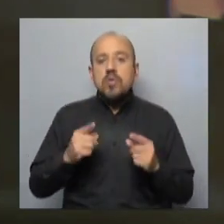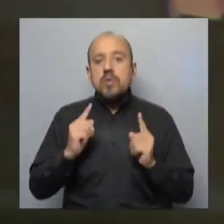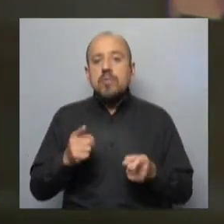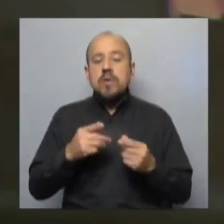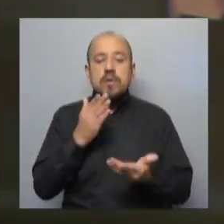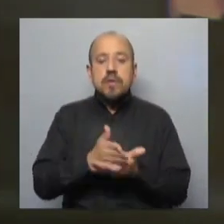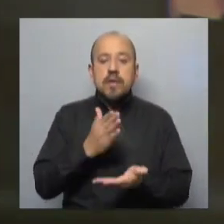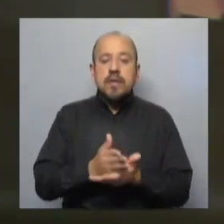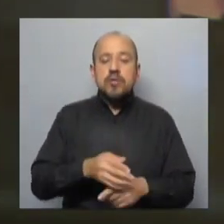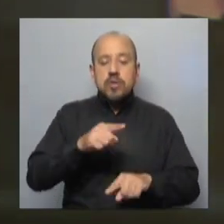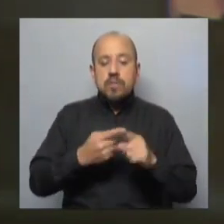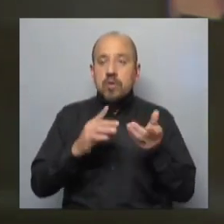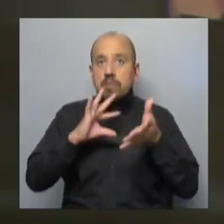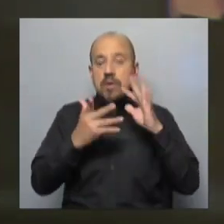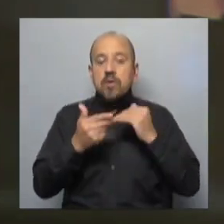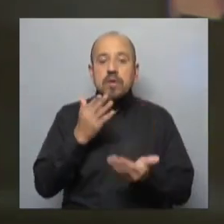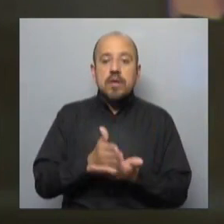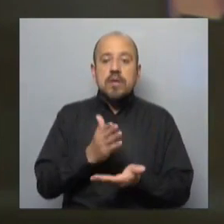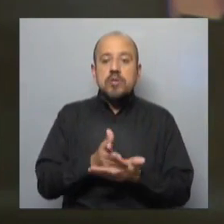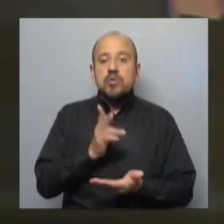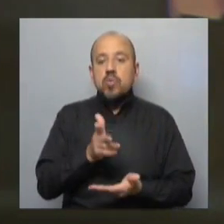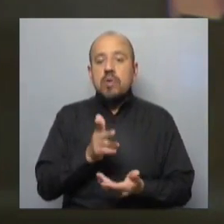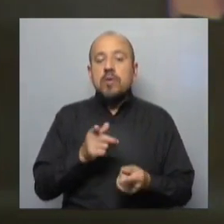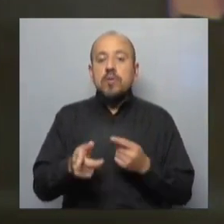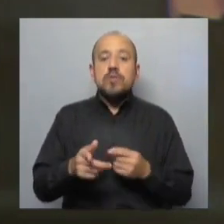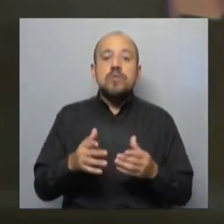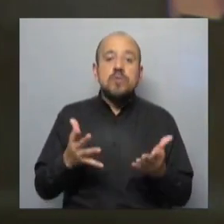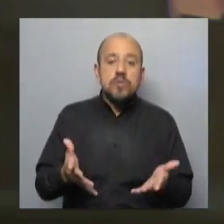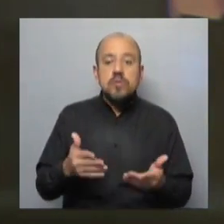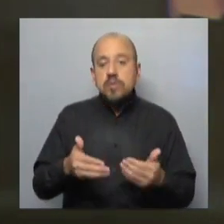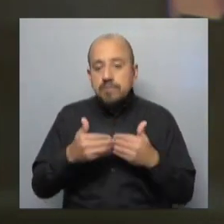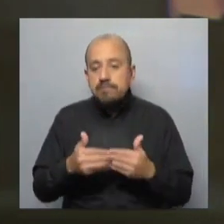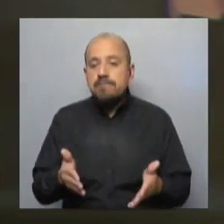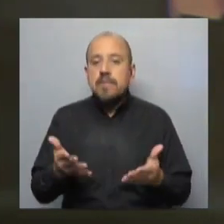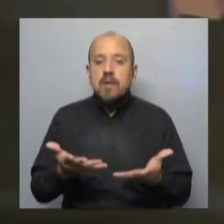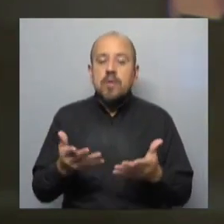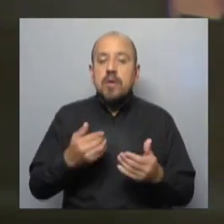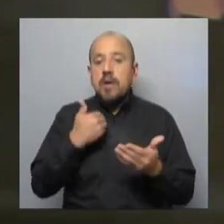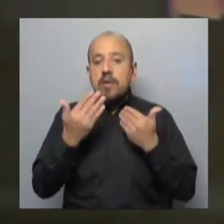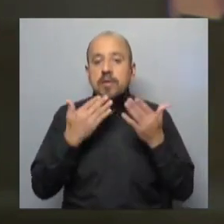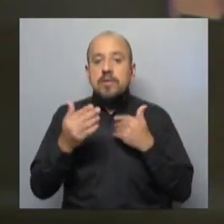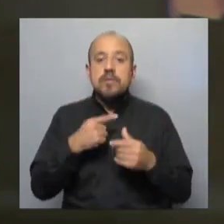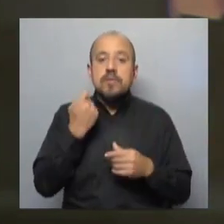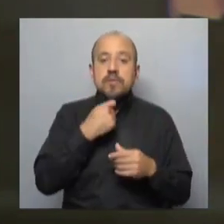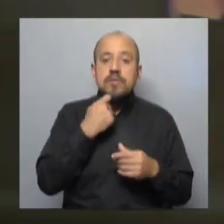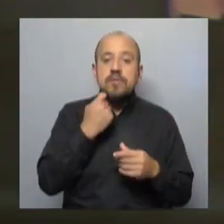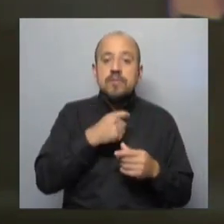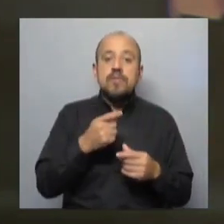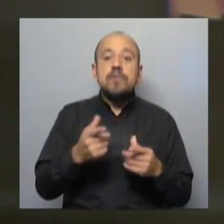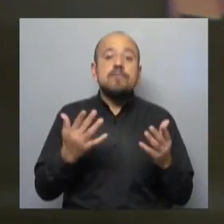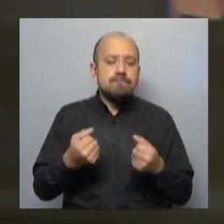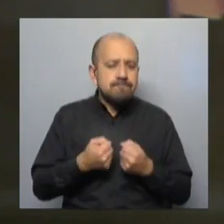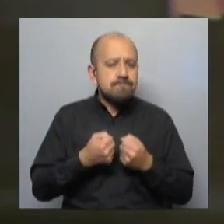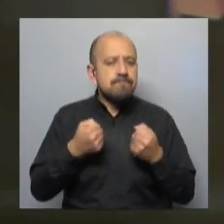derechos ambientales derechos humanos vinculados al ambiente sobre los que se empieza a hablar ahora parece que faltaría puesto voy a profundizar